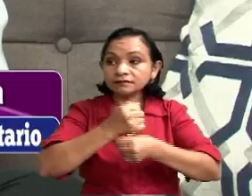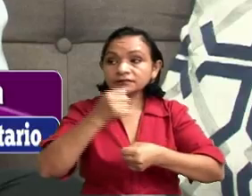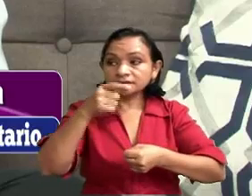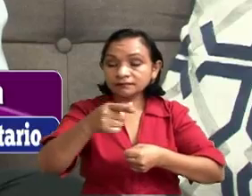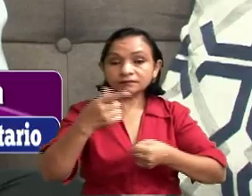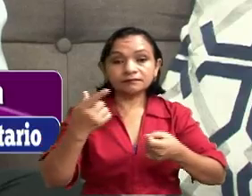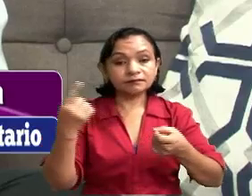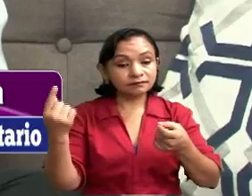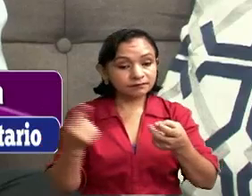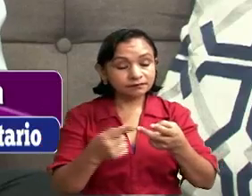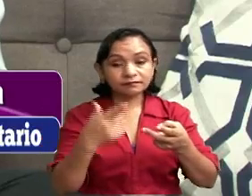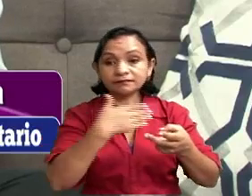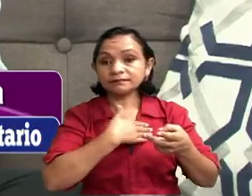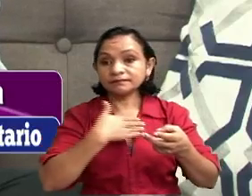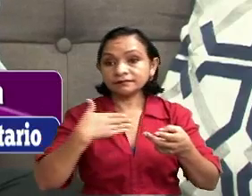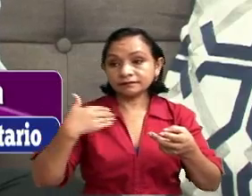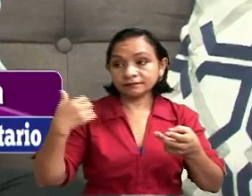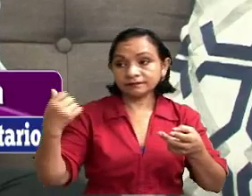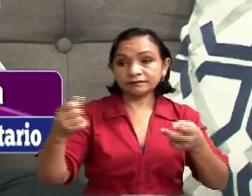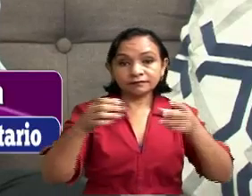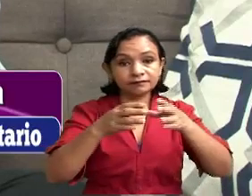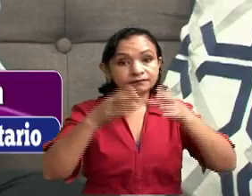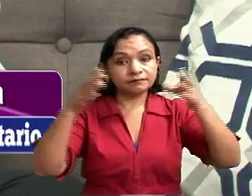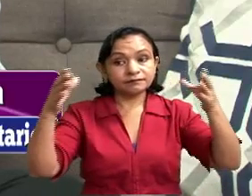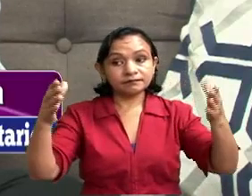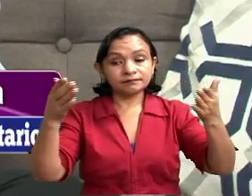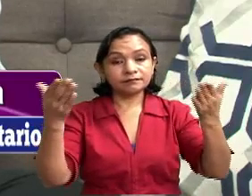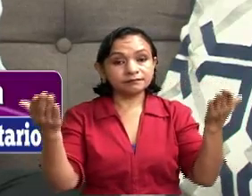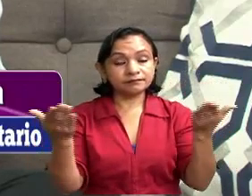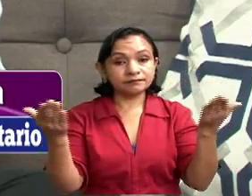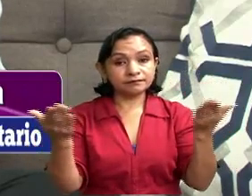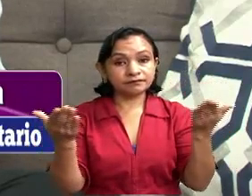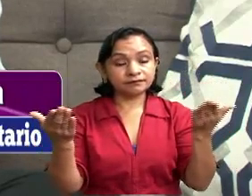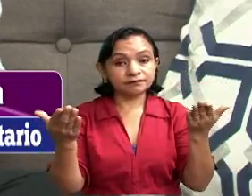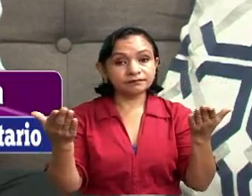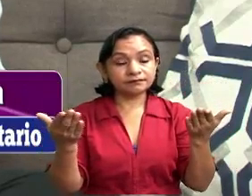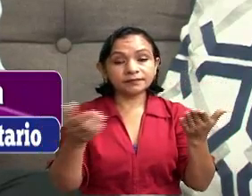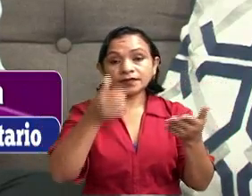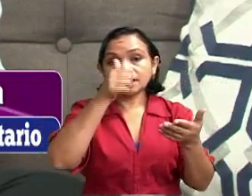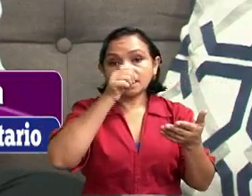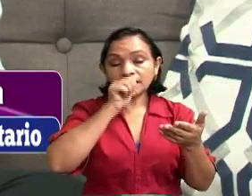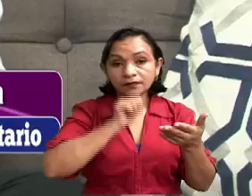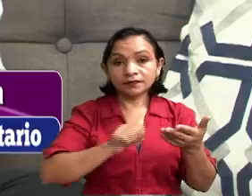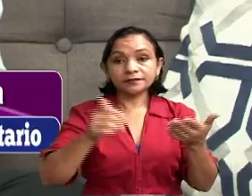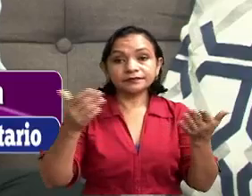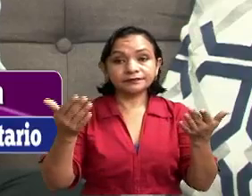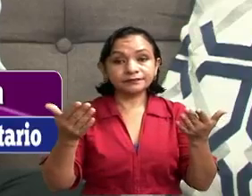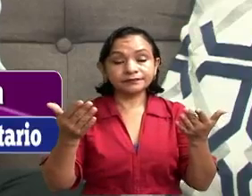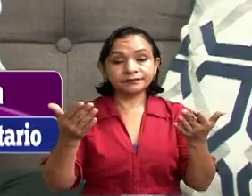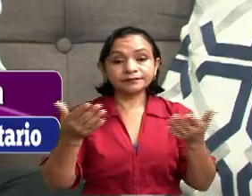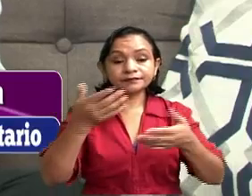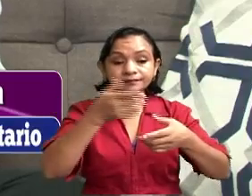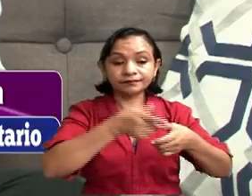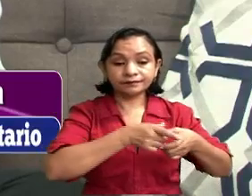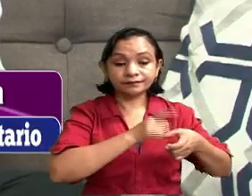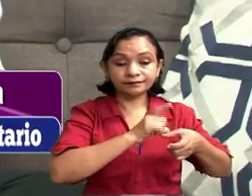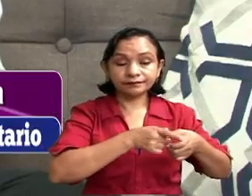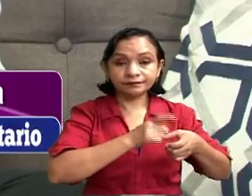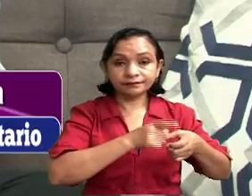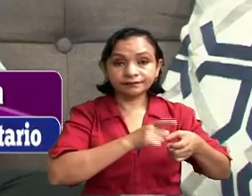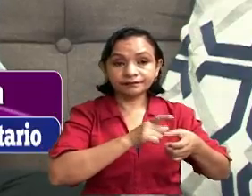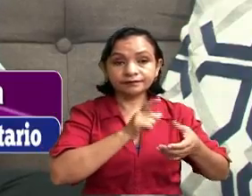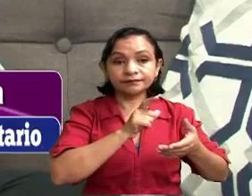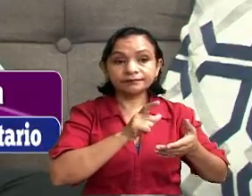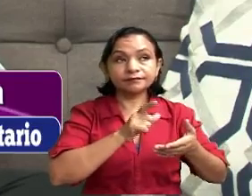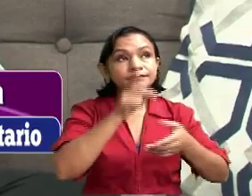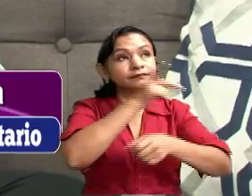desarrollando el mejoramiento y ampliación del sistema de agua potable y el alcantarillado sanitario